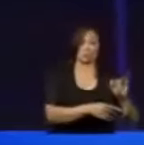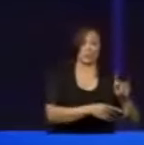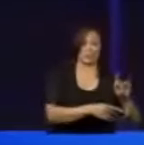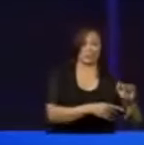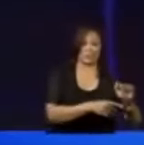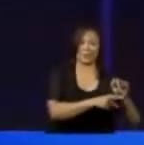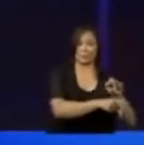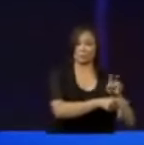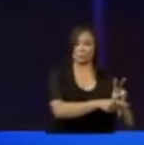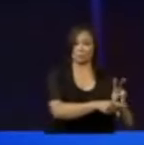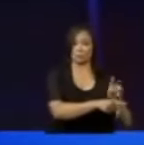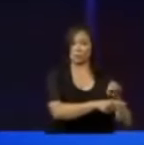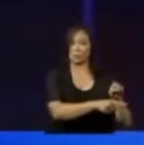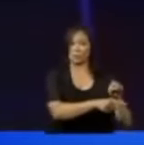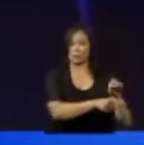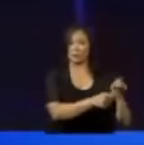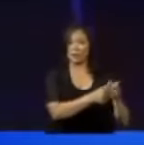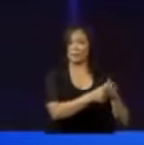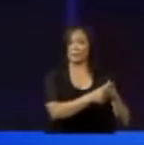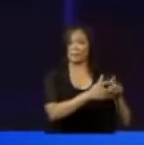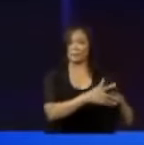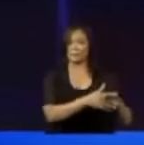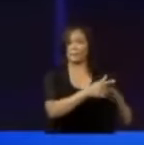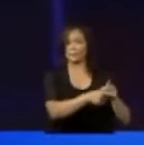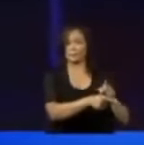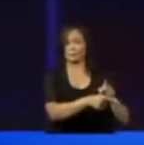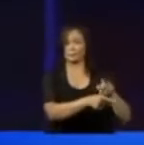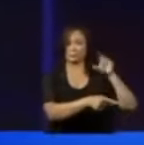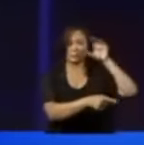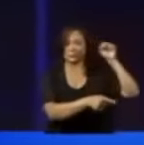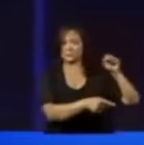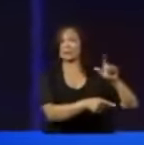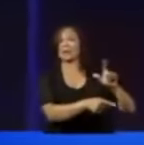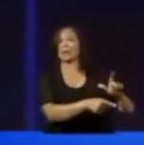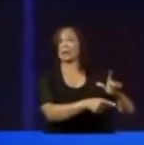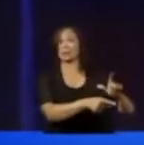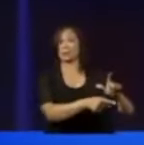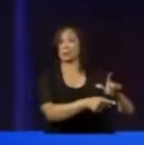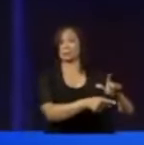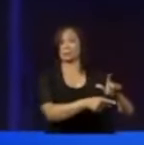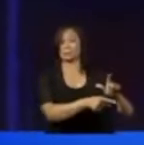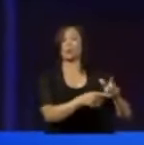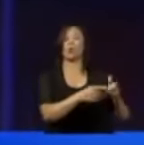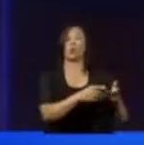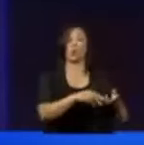fue la primera, la inauguró el presidente Fernández,